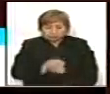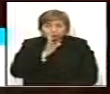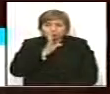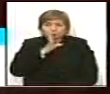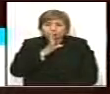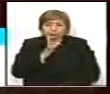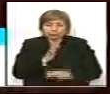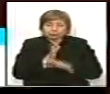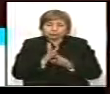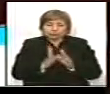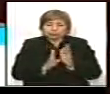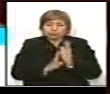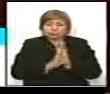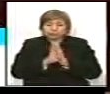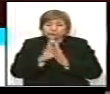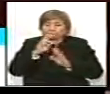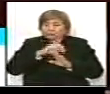de